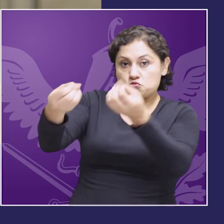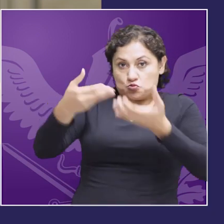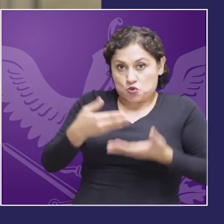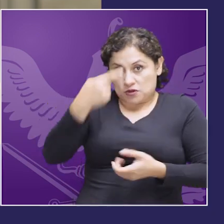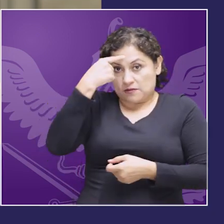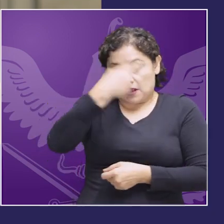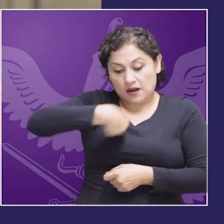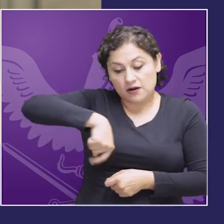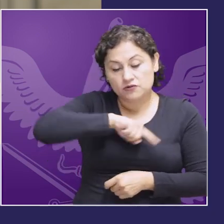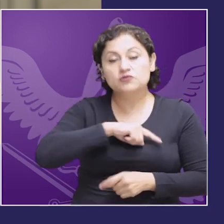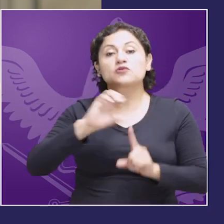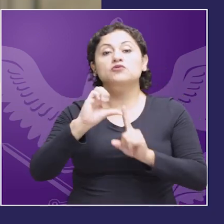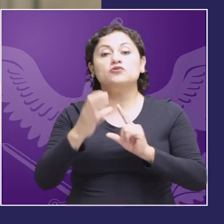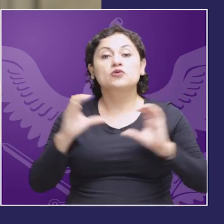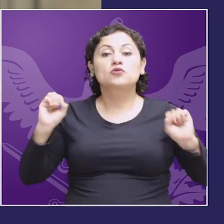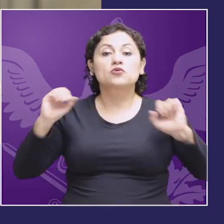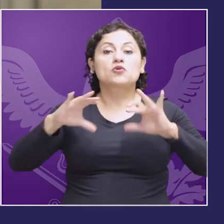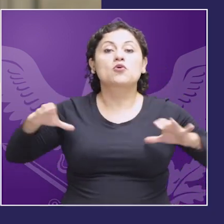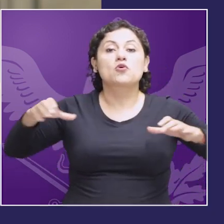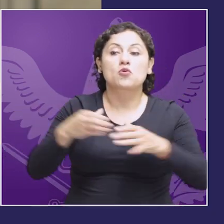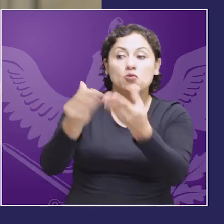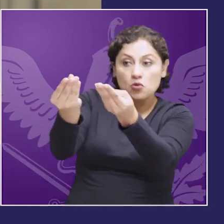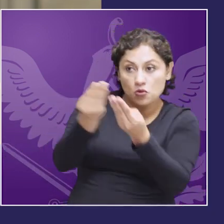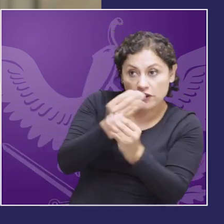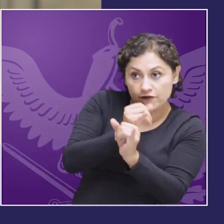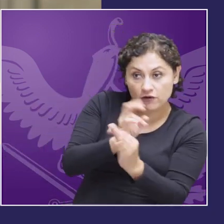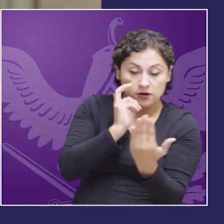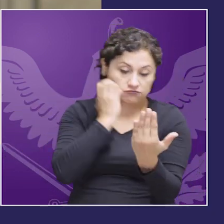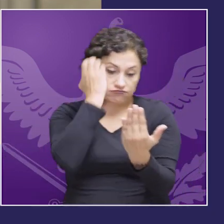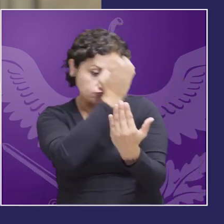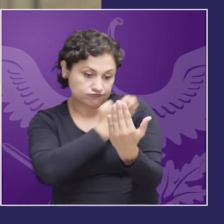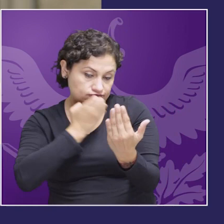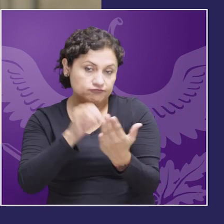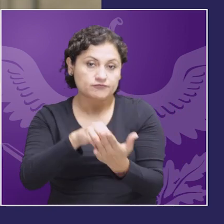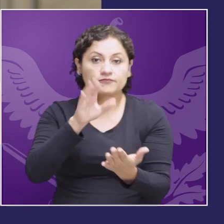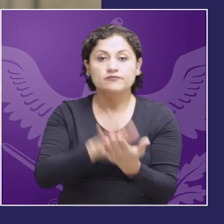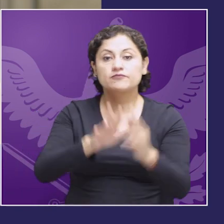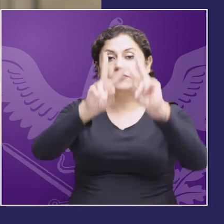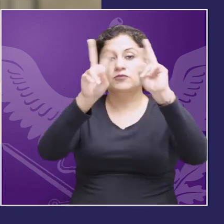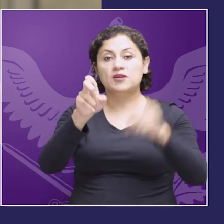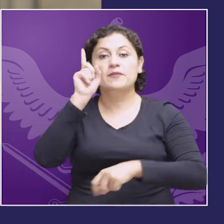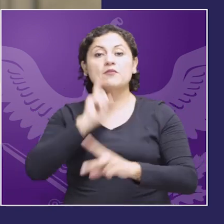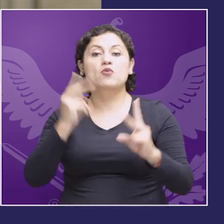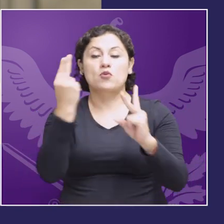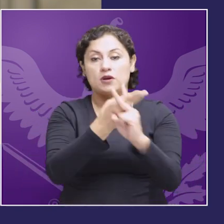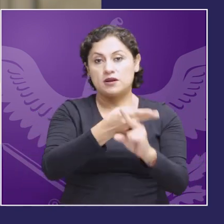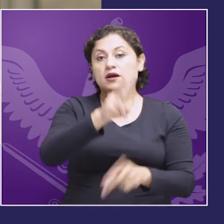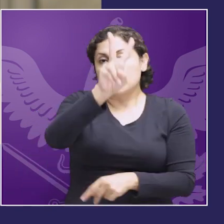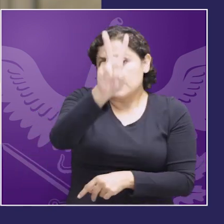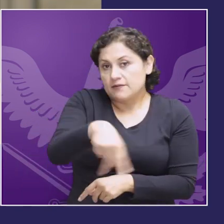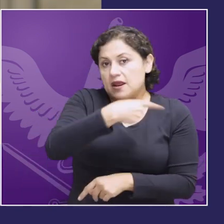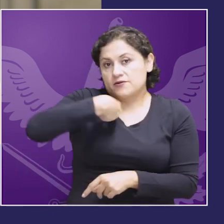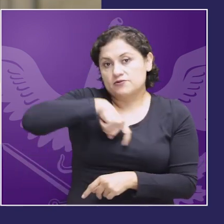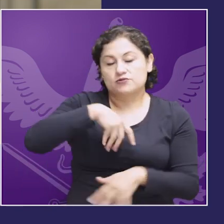saber, todo su bagaje para que la cumbre pueda realizar esta actualización del registro de femicidio,